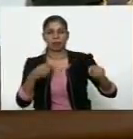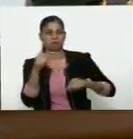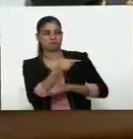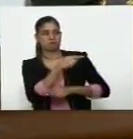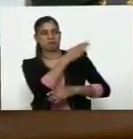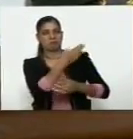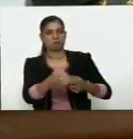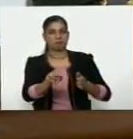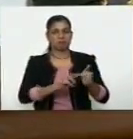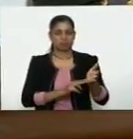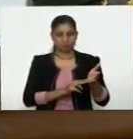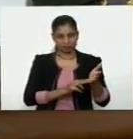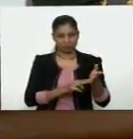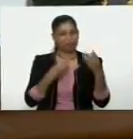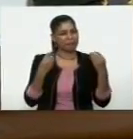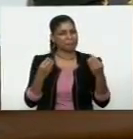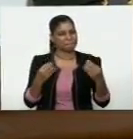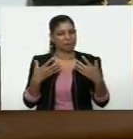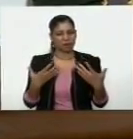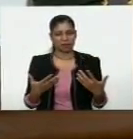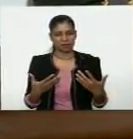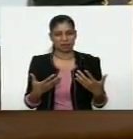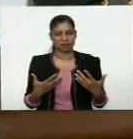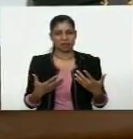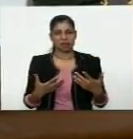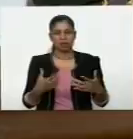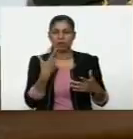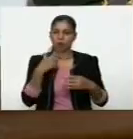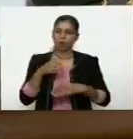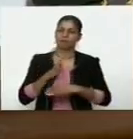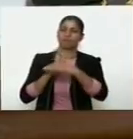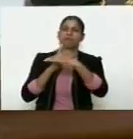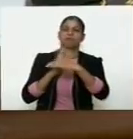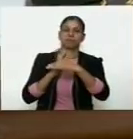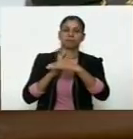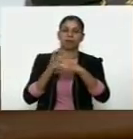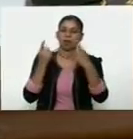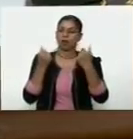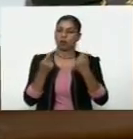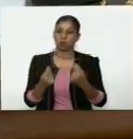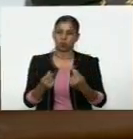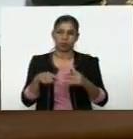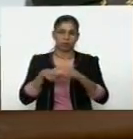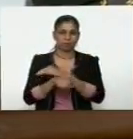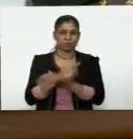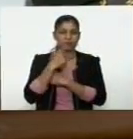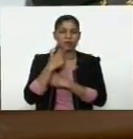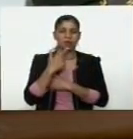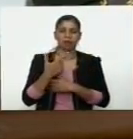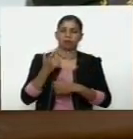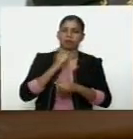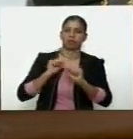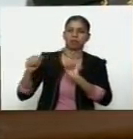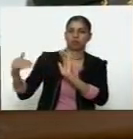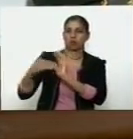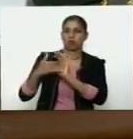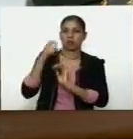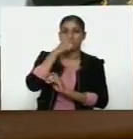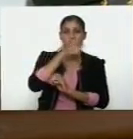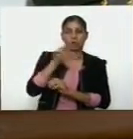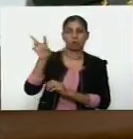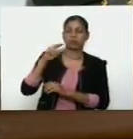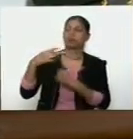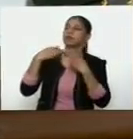petro, para profundizar el criminal bloqueo económico, financiero y comercial contra el pueblo